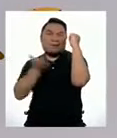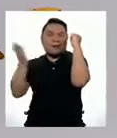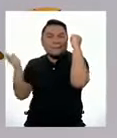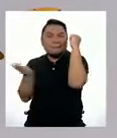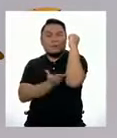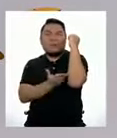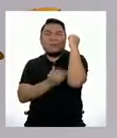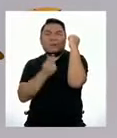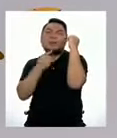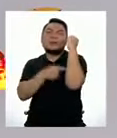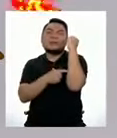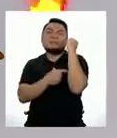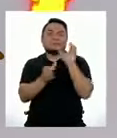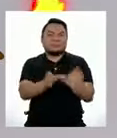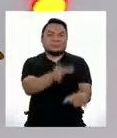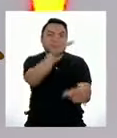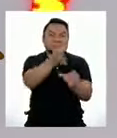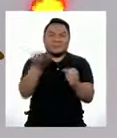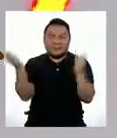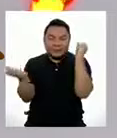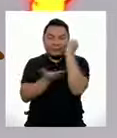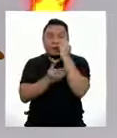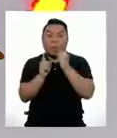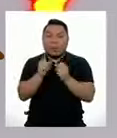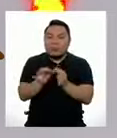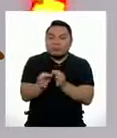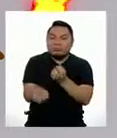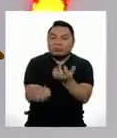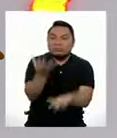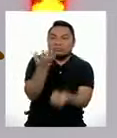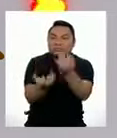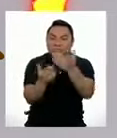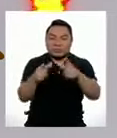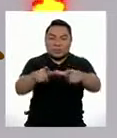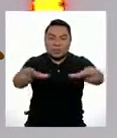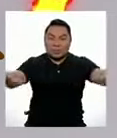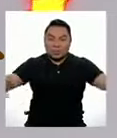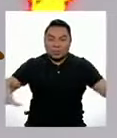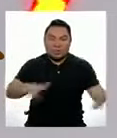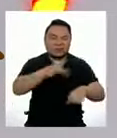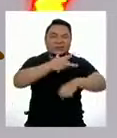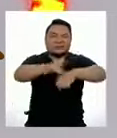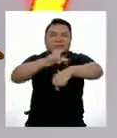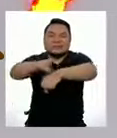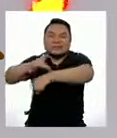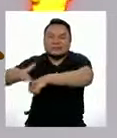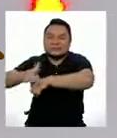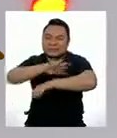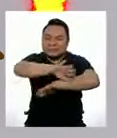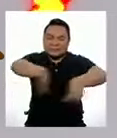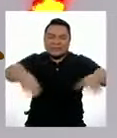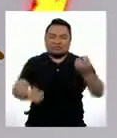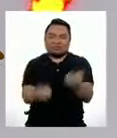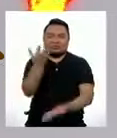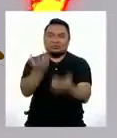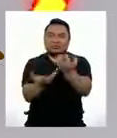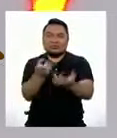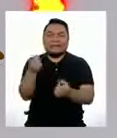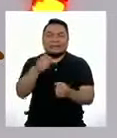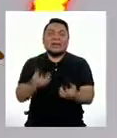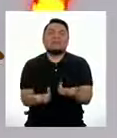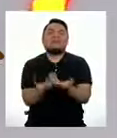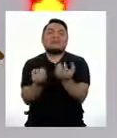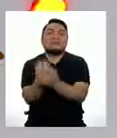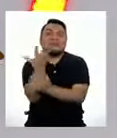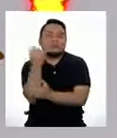es decir, la tala y quema de árboles para tener zonas de cultivo, la extracción de leña, la deforestación de